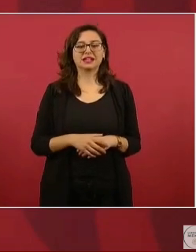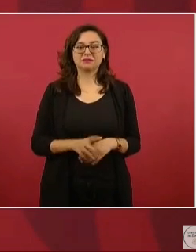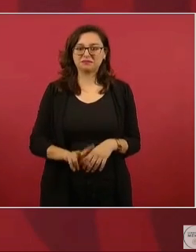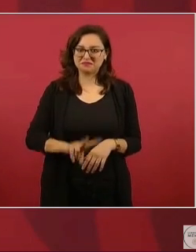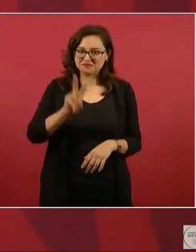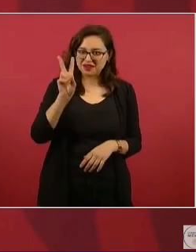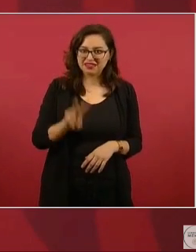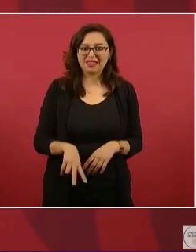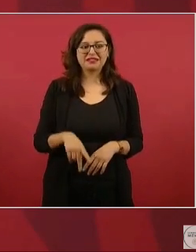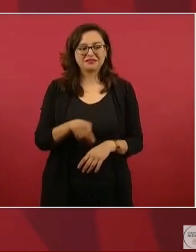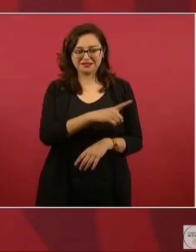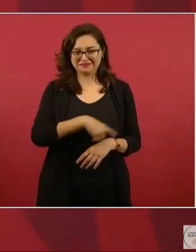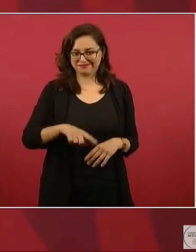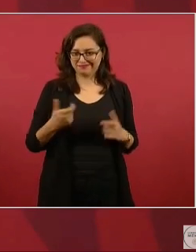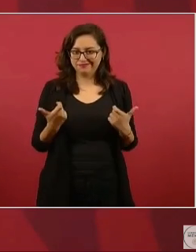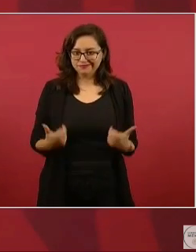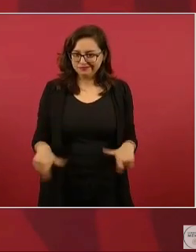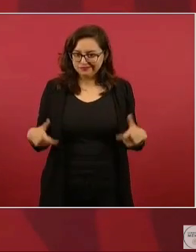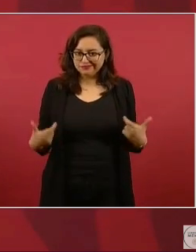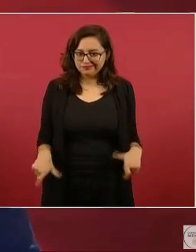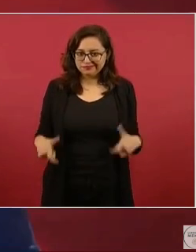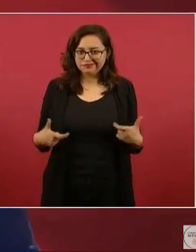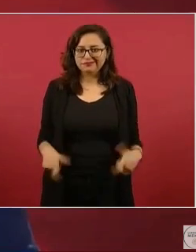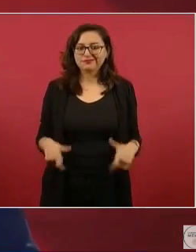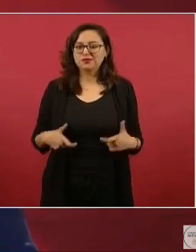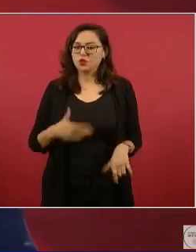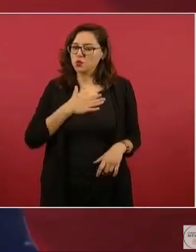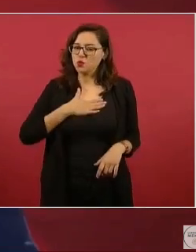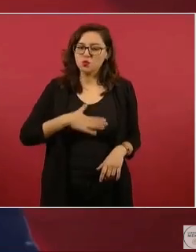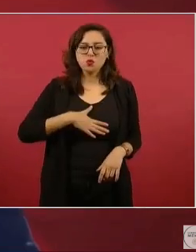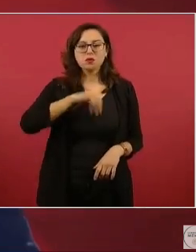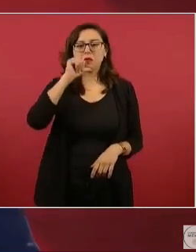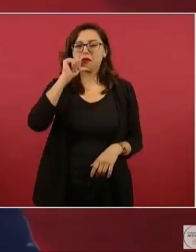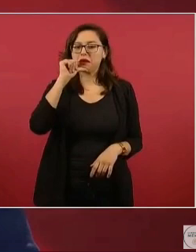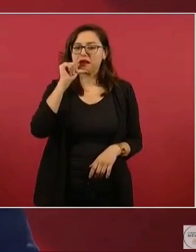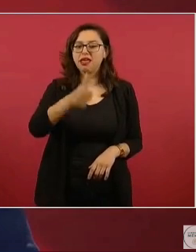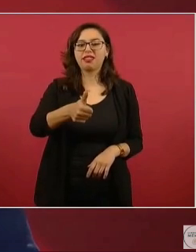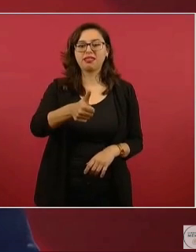bien lucrativa e injusta,